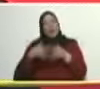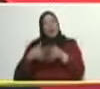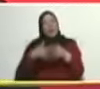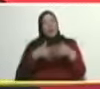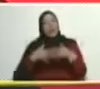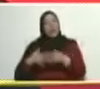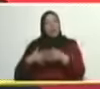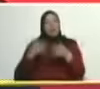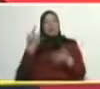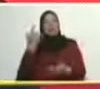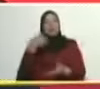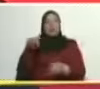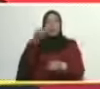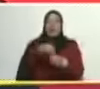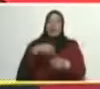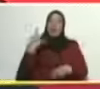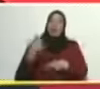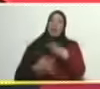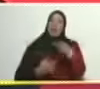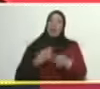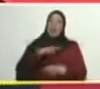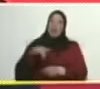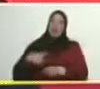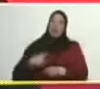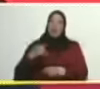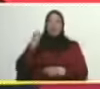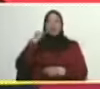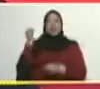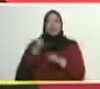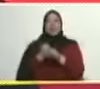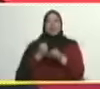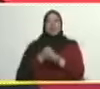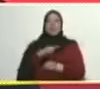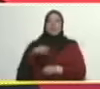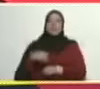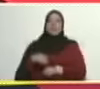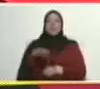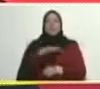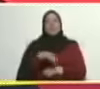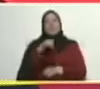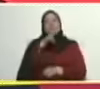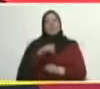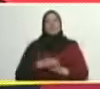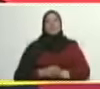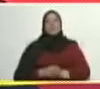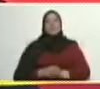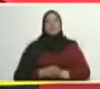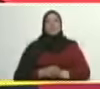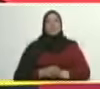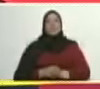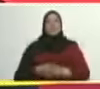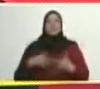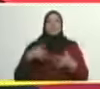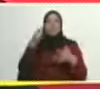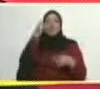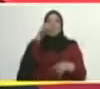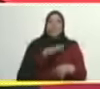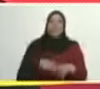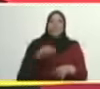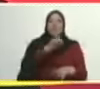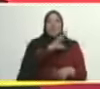a los planes militares y de subversión ideológica que se tienen aprobados para continuar el genocidio contra el pueblo